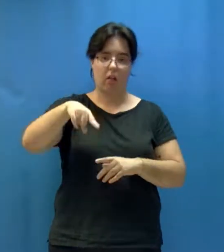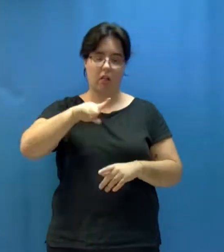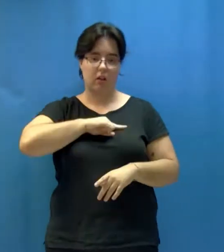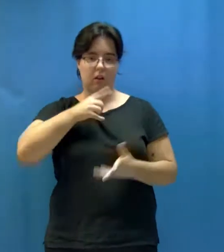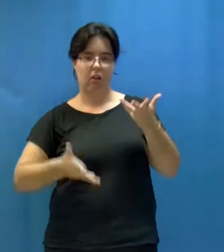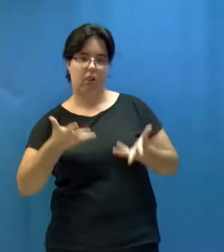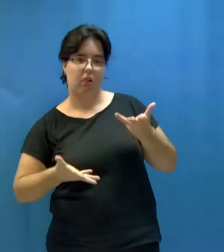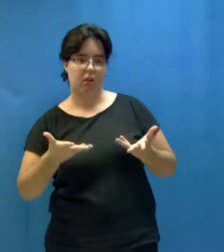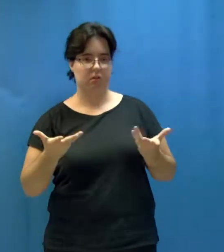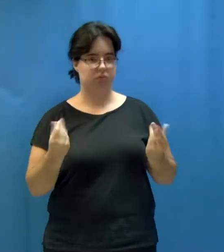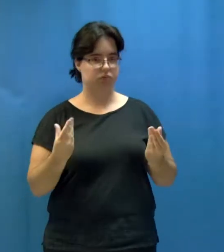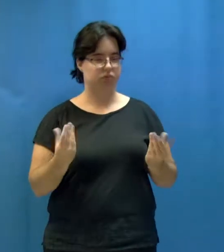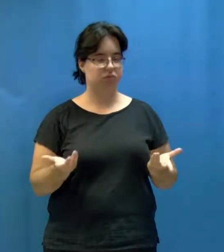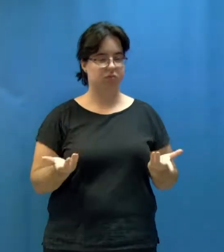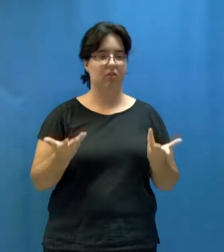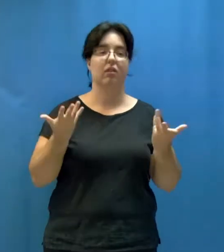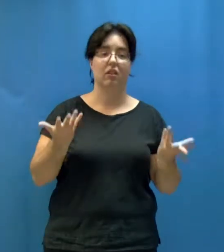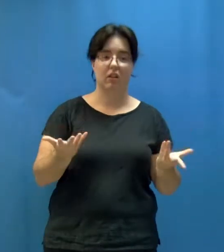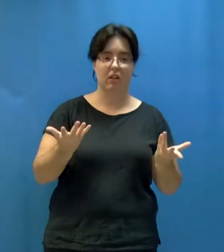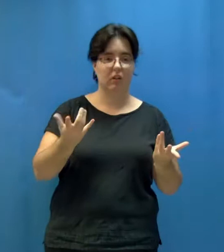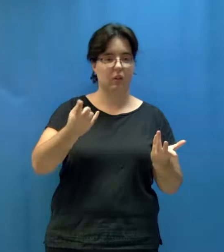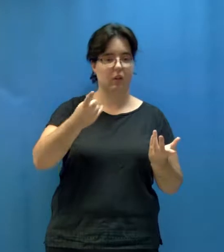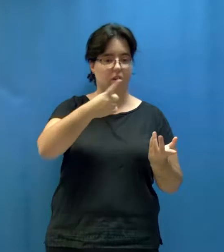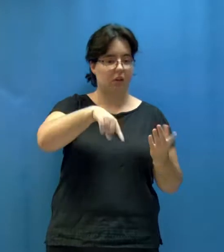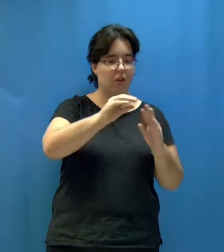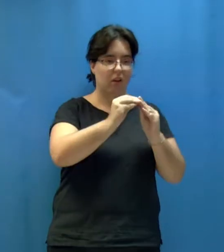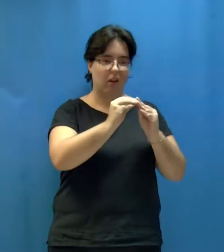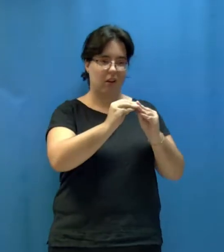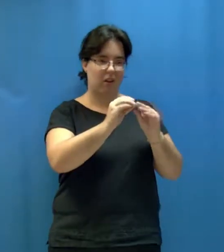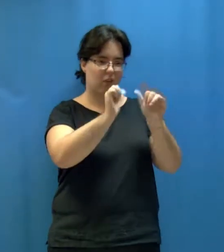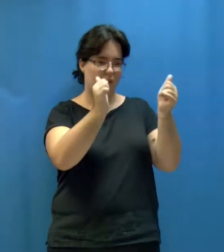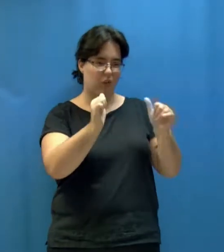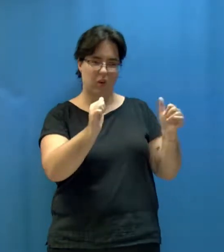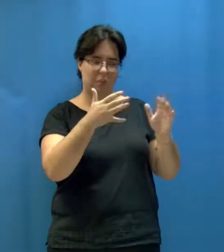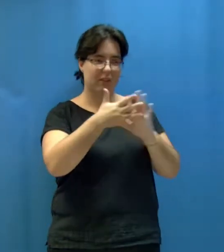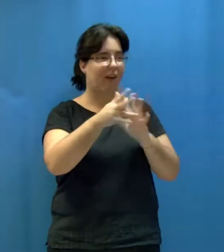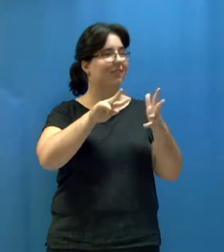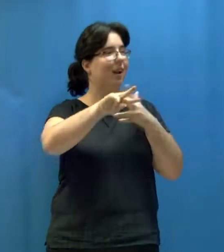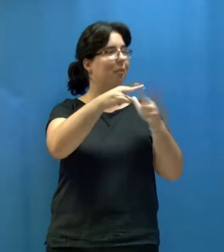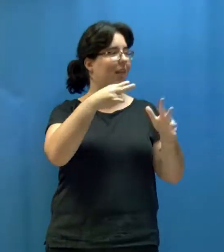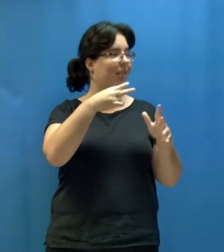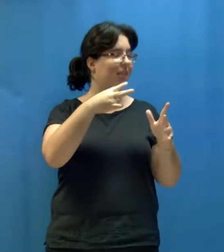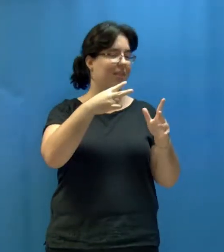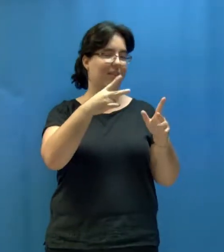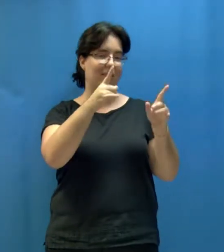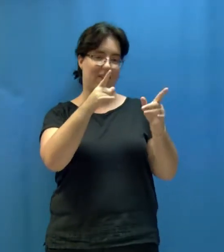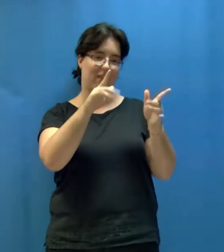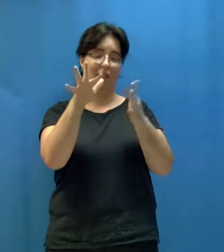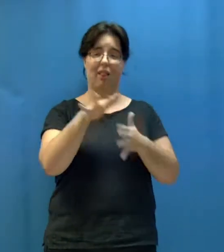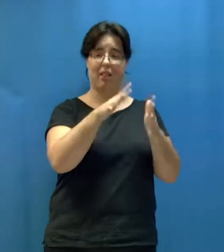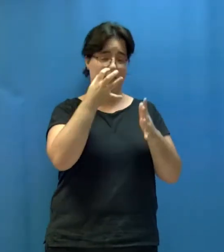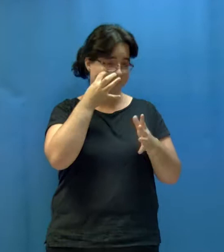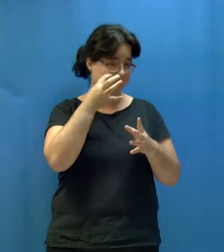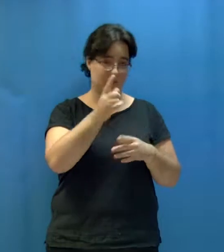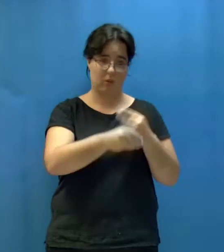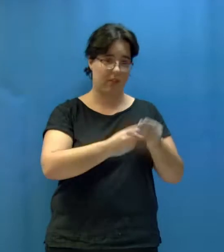innecesaria. Sus hechos van totalmente en contra de la transparencia que pregonan. En segundo lugar, hemos votado en contra